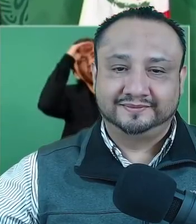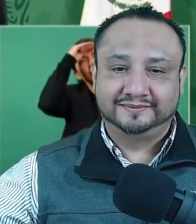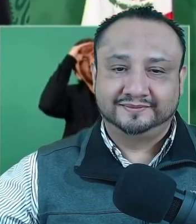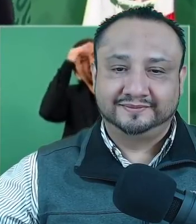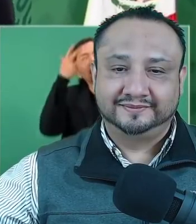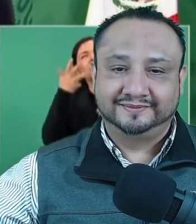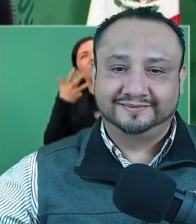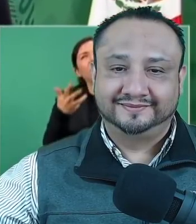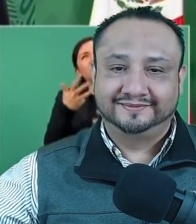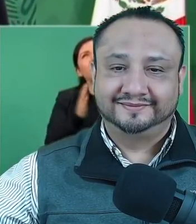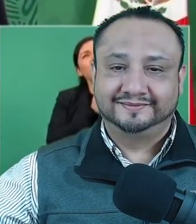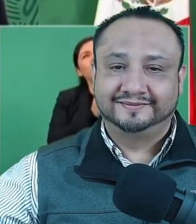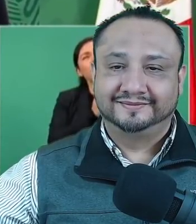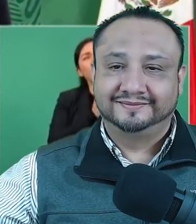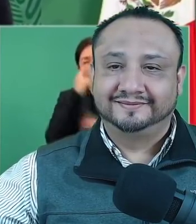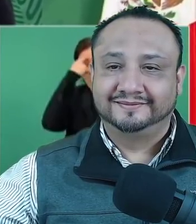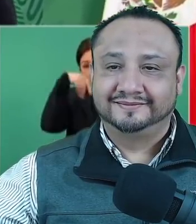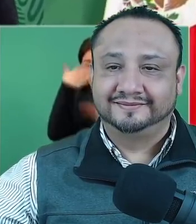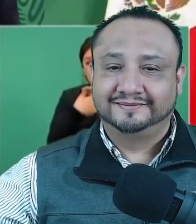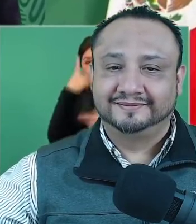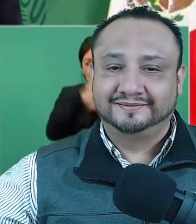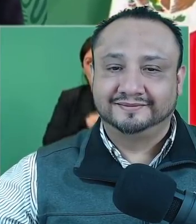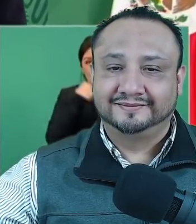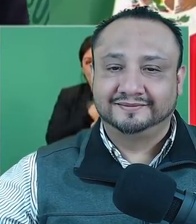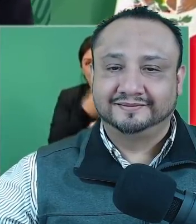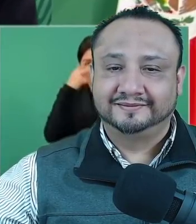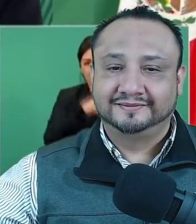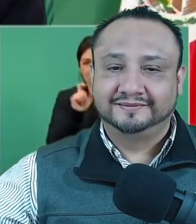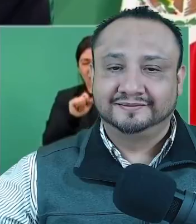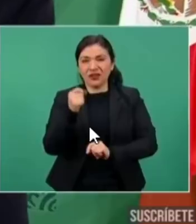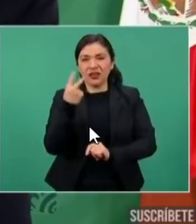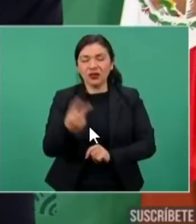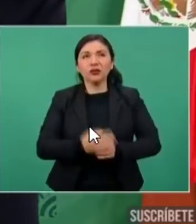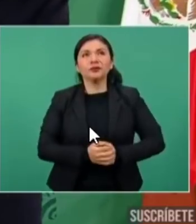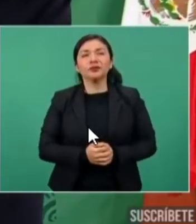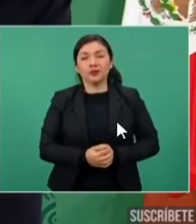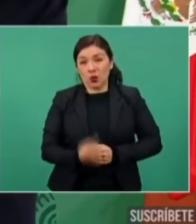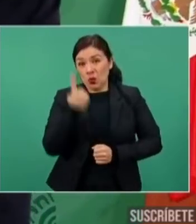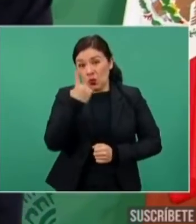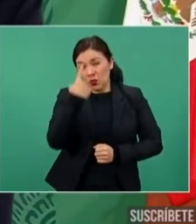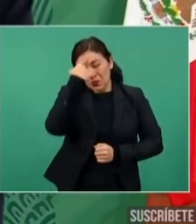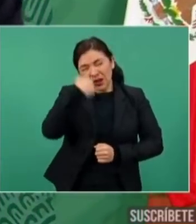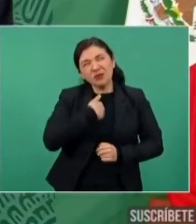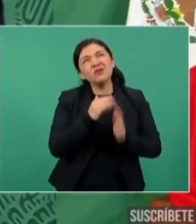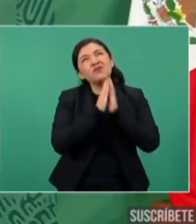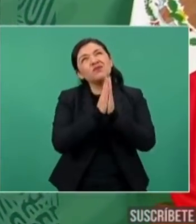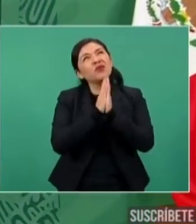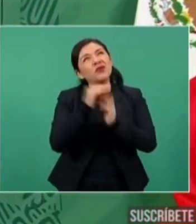próximo pues sí un deseo